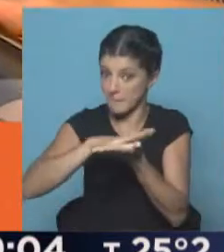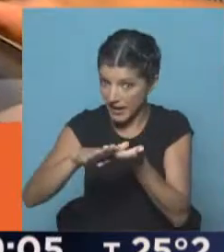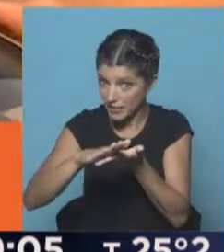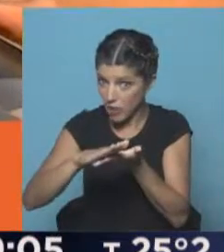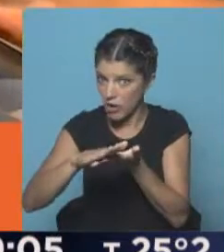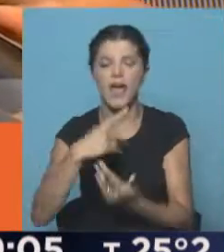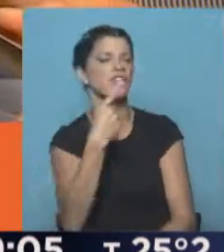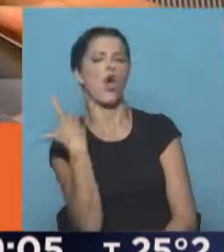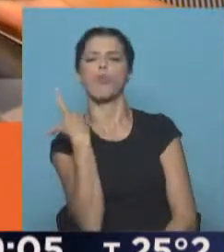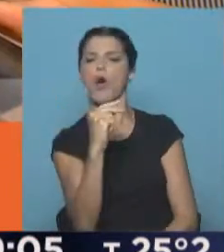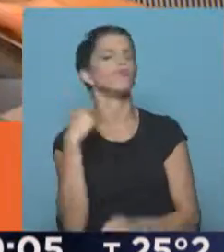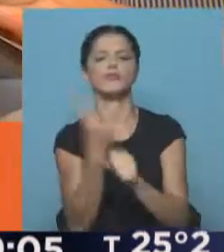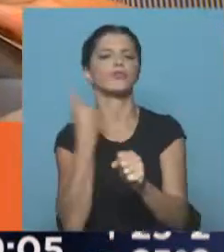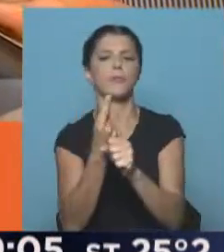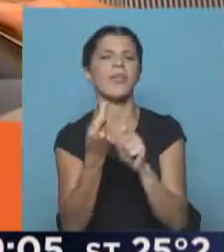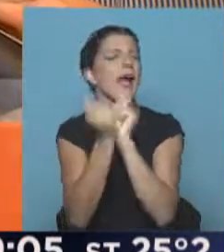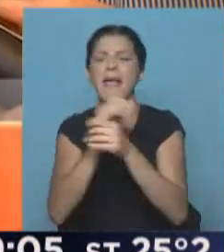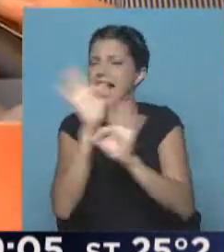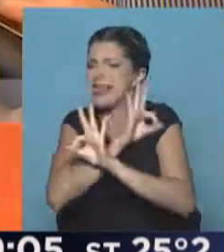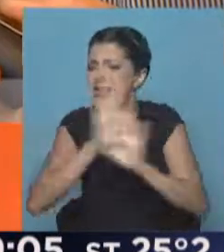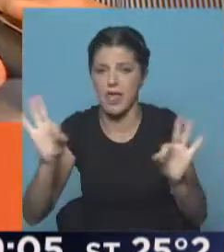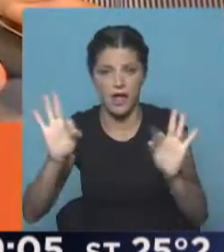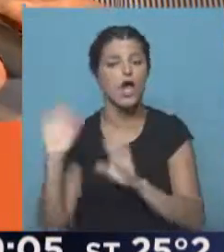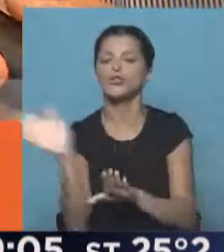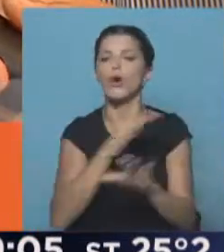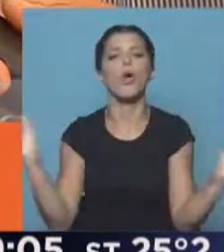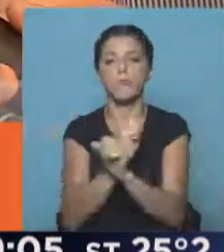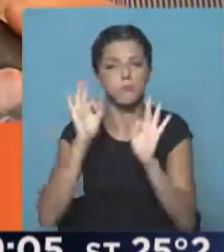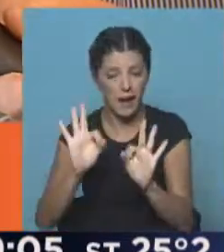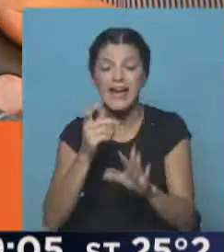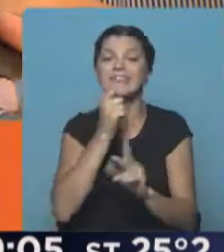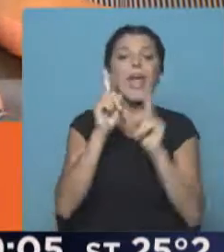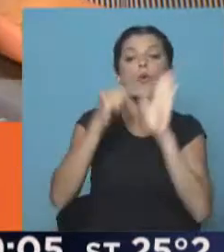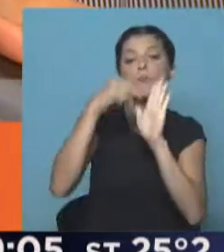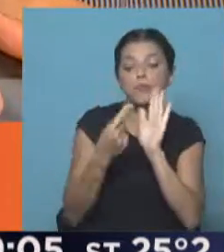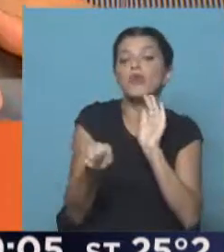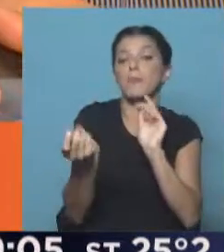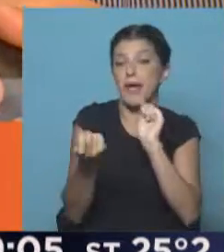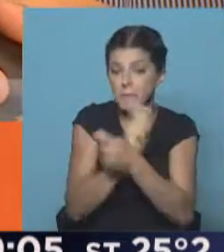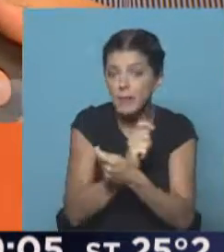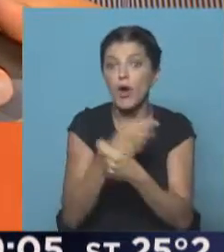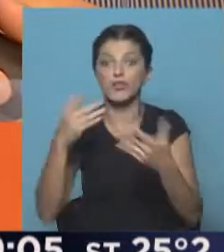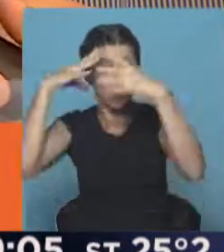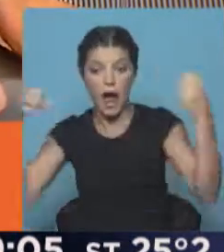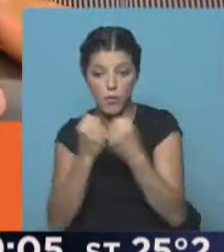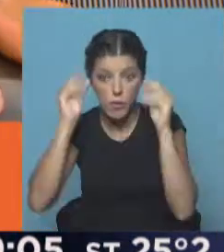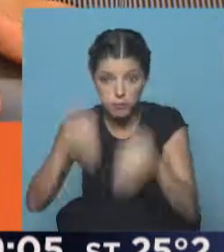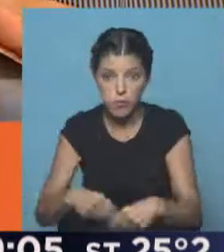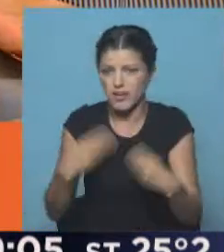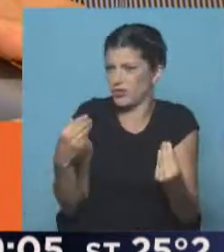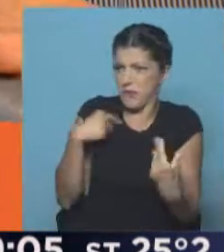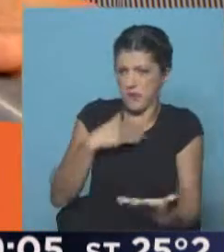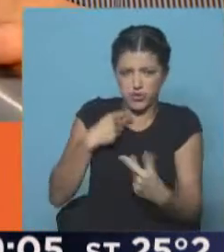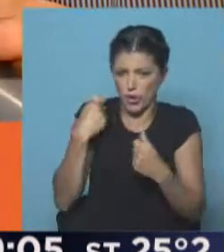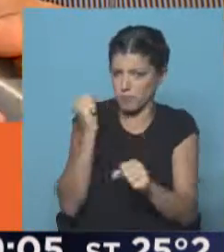le dijo no se puede modificar nada porque está todo cerrado y si modificamos algo se cae el acuerdo. Es decir, ¿para qué estamos? Si no